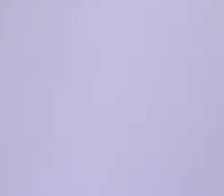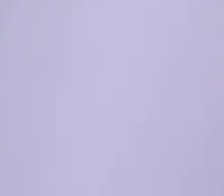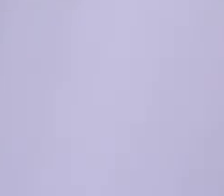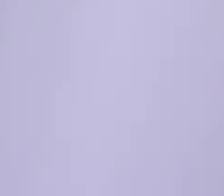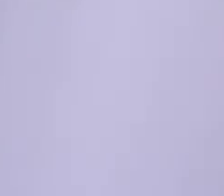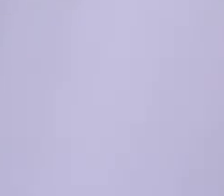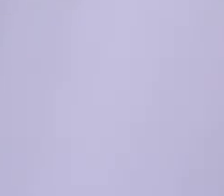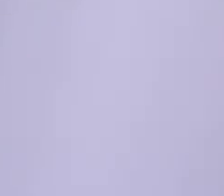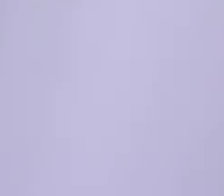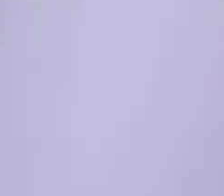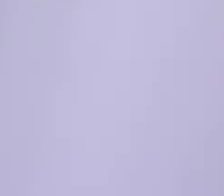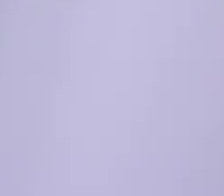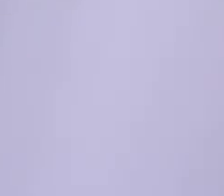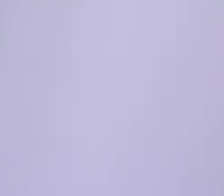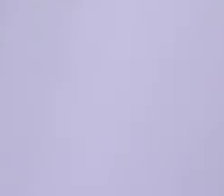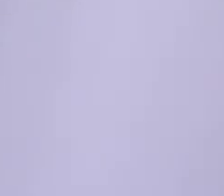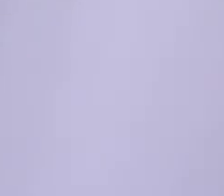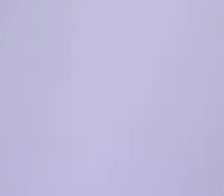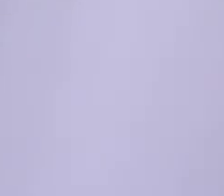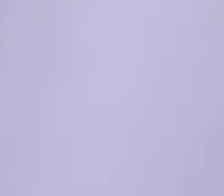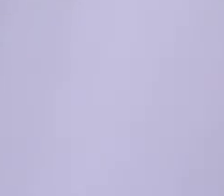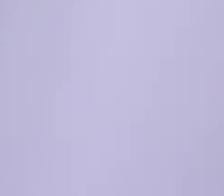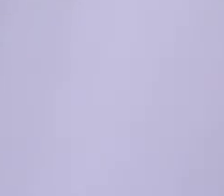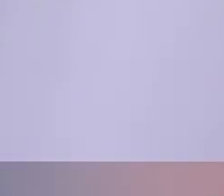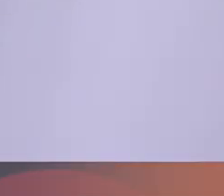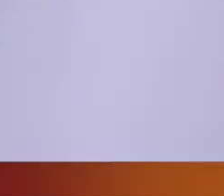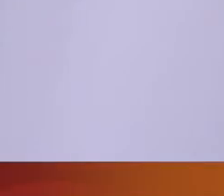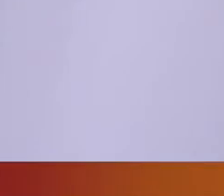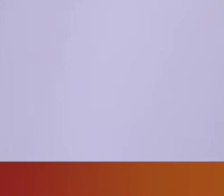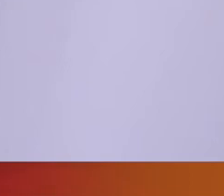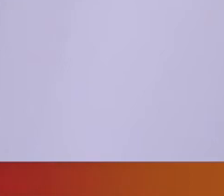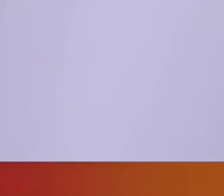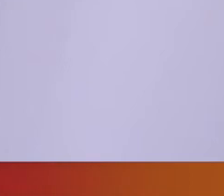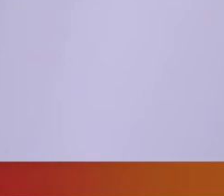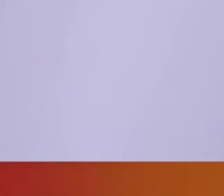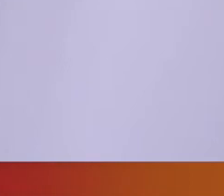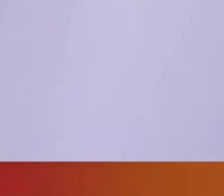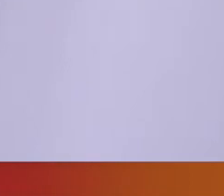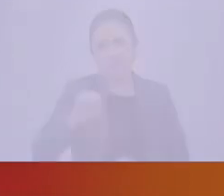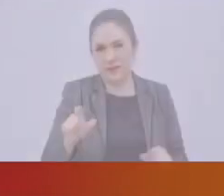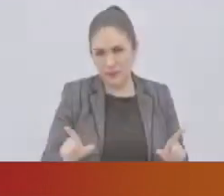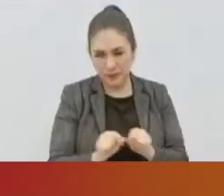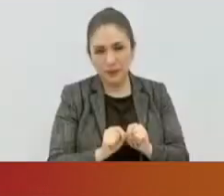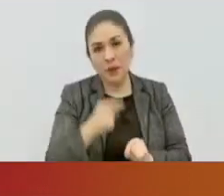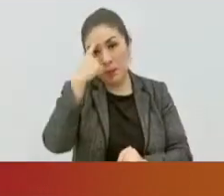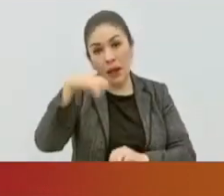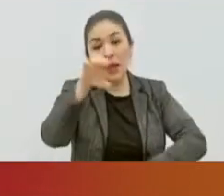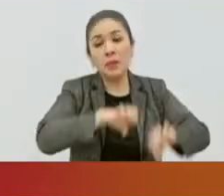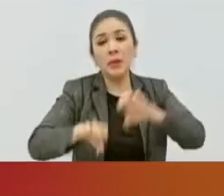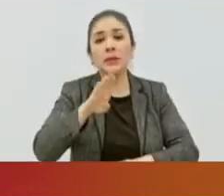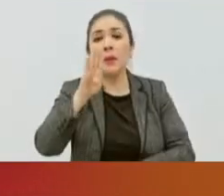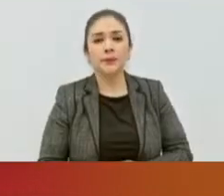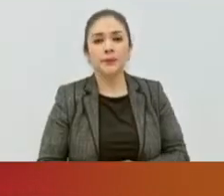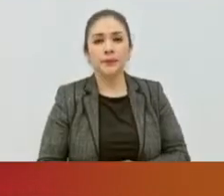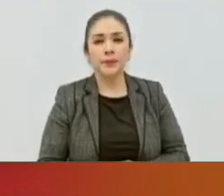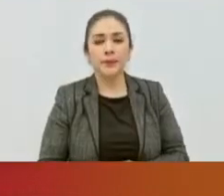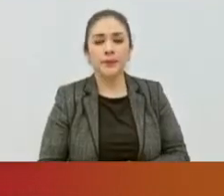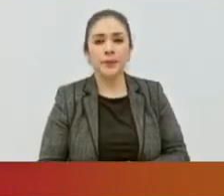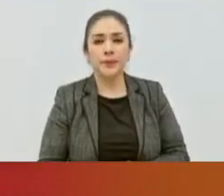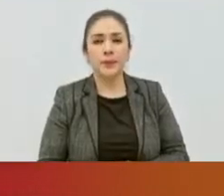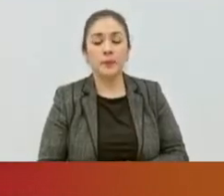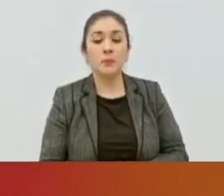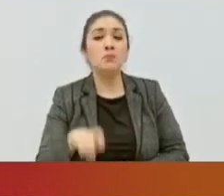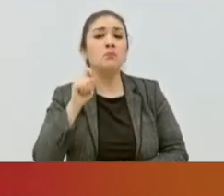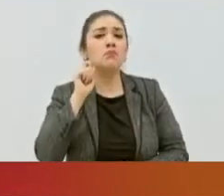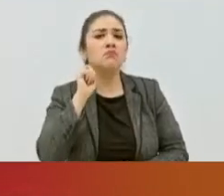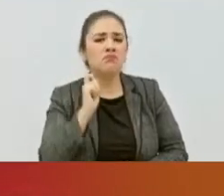este moderno centro de distribución de la empresa Bimbo. Desde